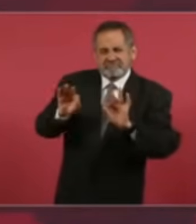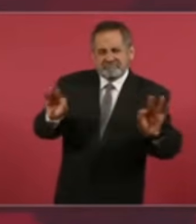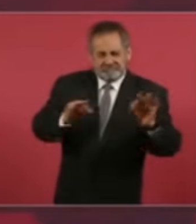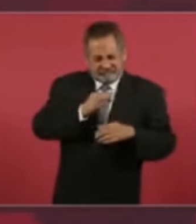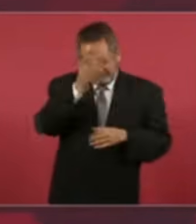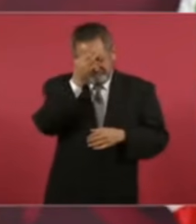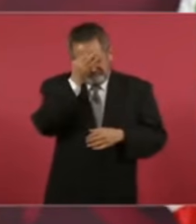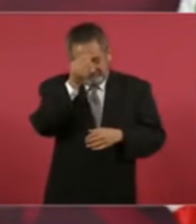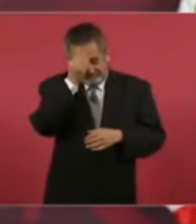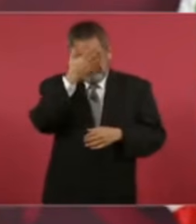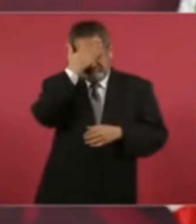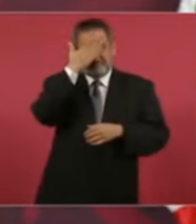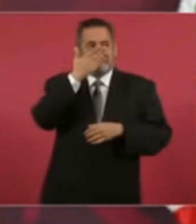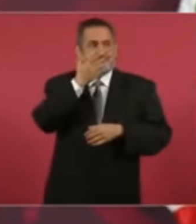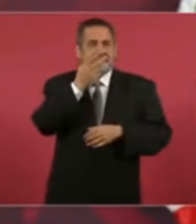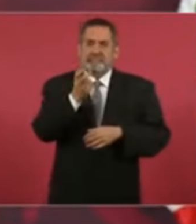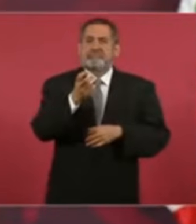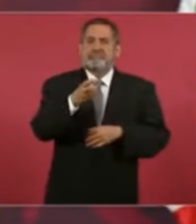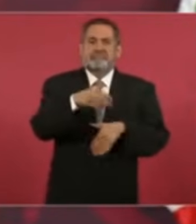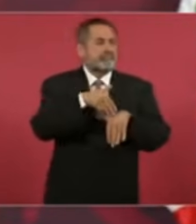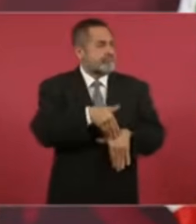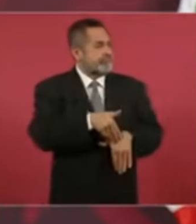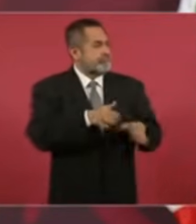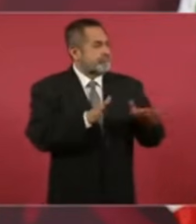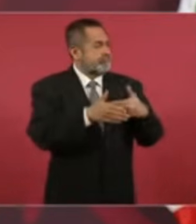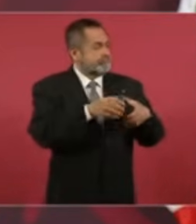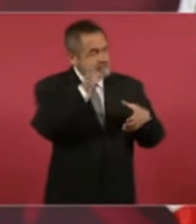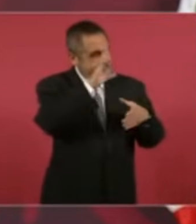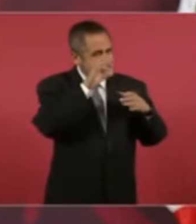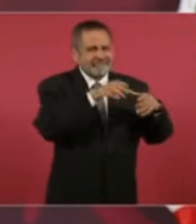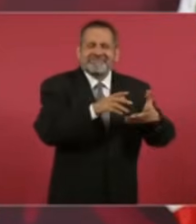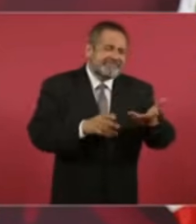Es una forma de pensar, de ser,